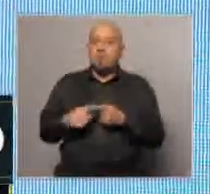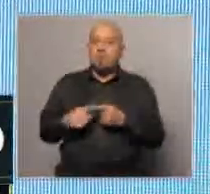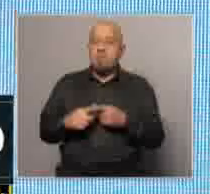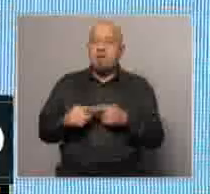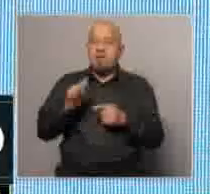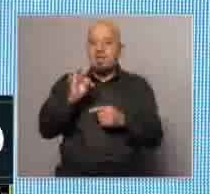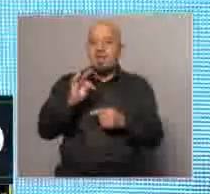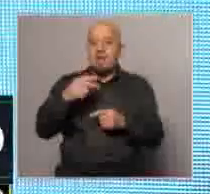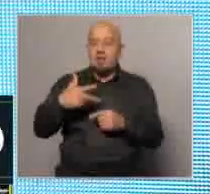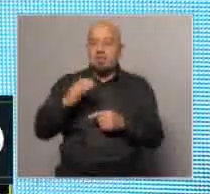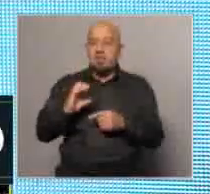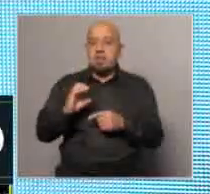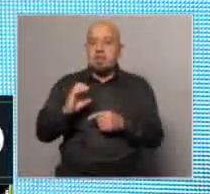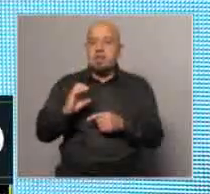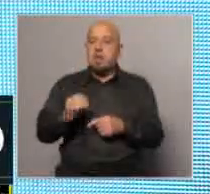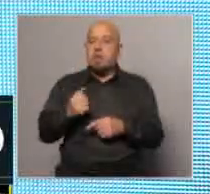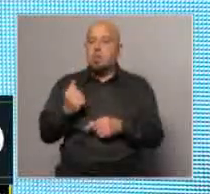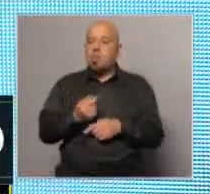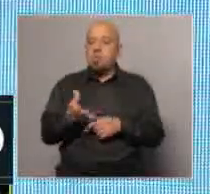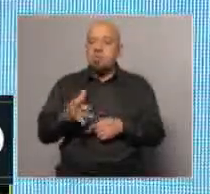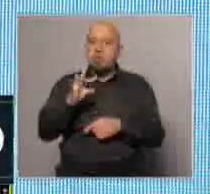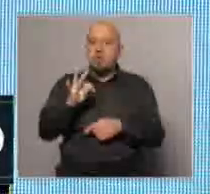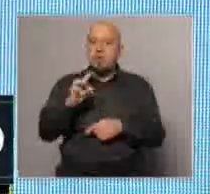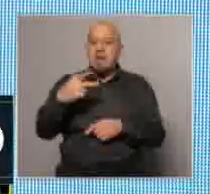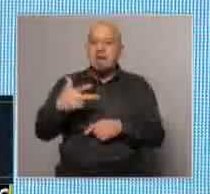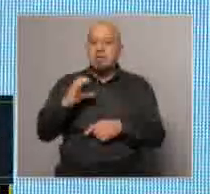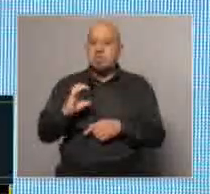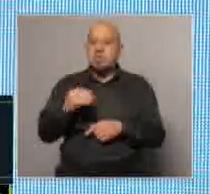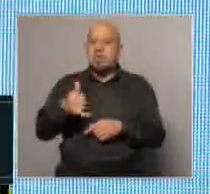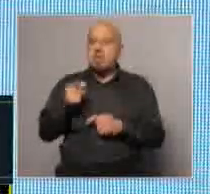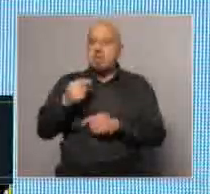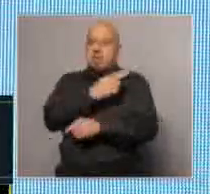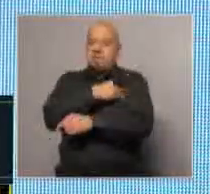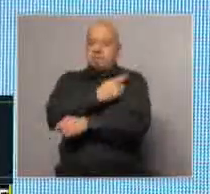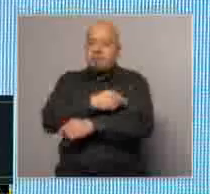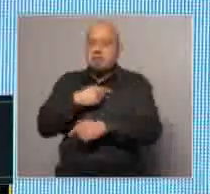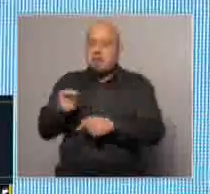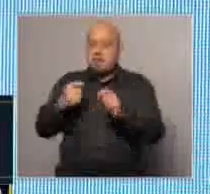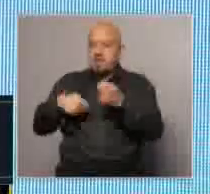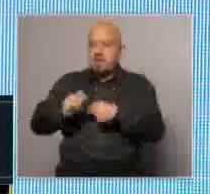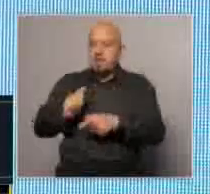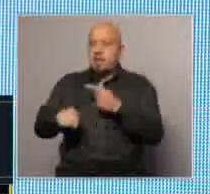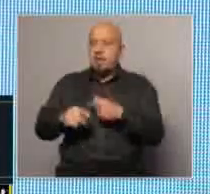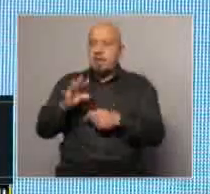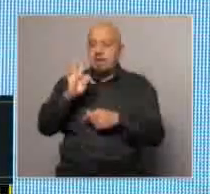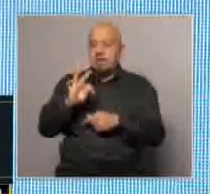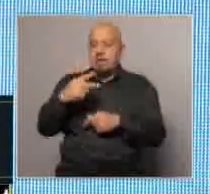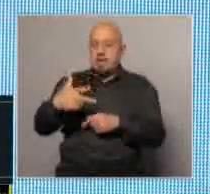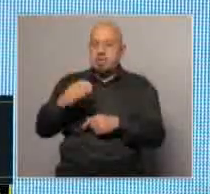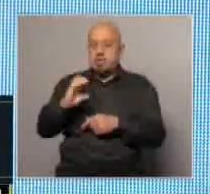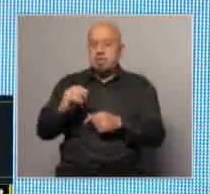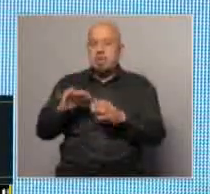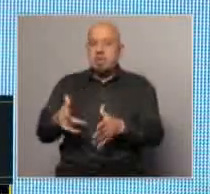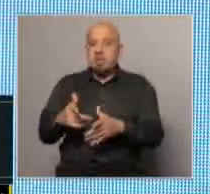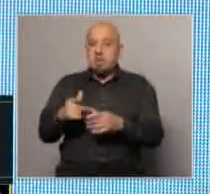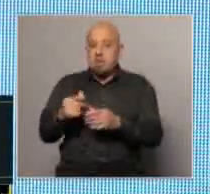de THC que tiene la marihuana que se vende en las farmacias, ¿no? La que está regulada por el Estado. Recordemos que el THC es este componente psicoactivo